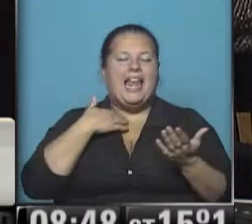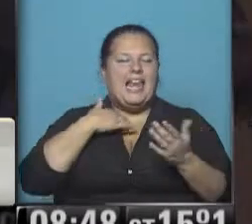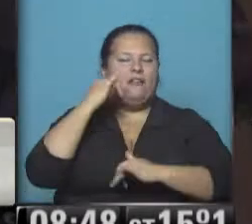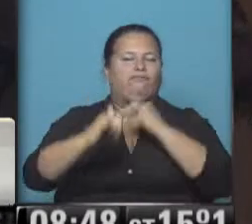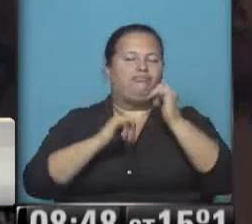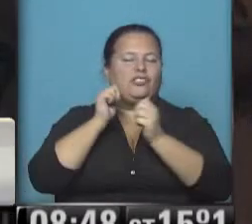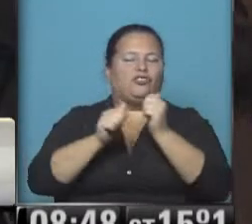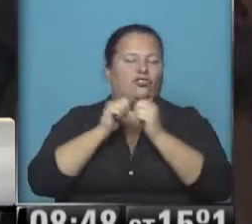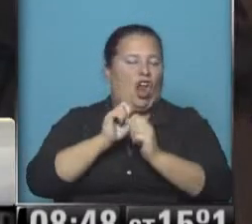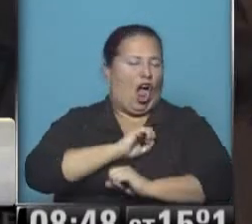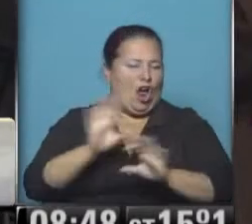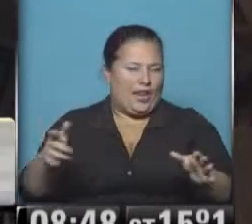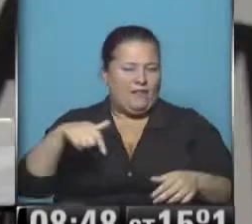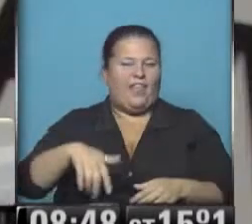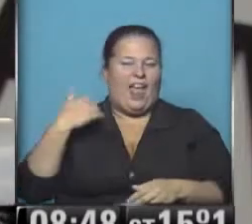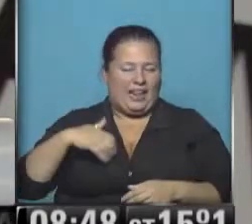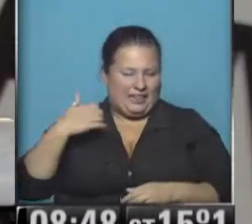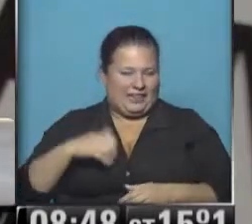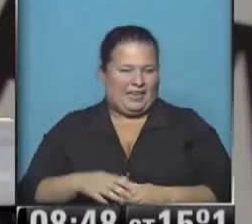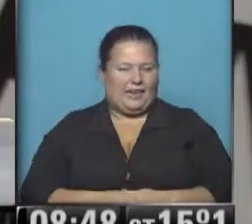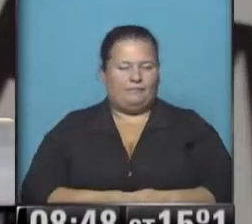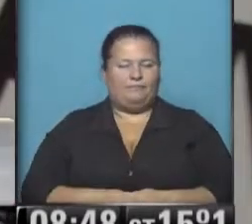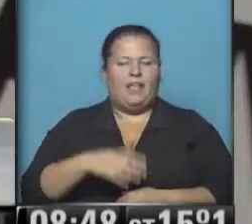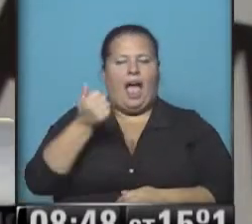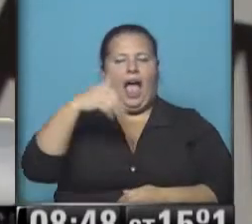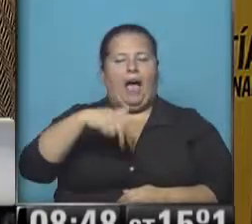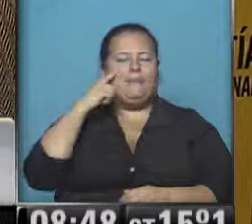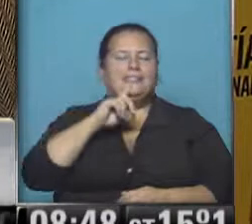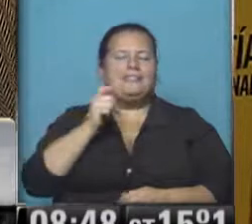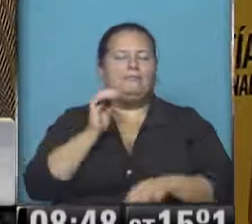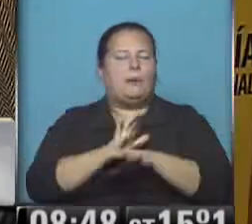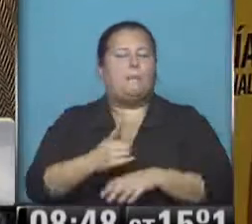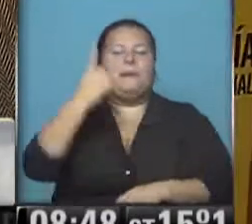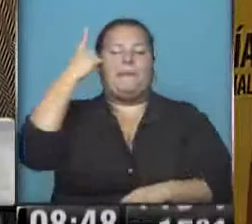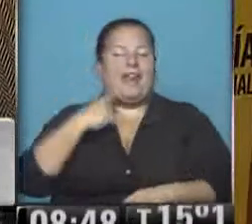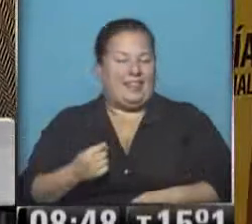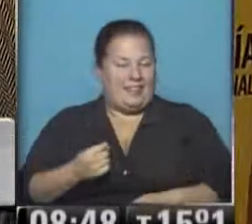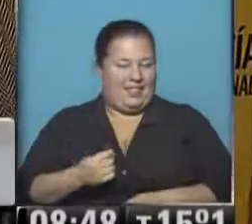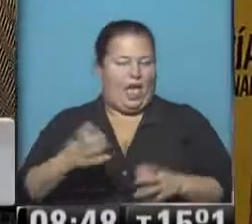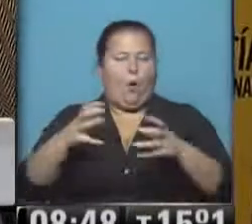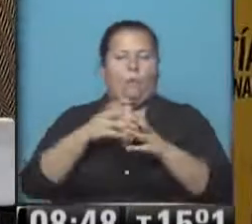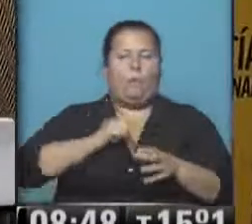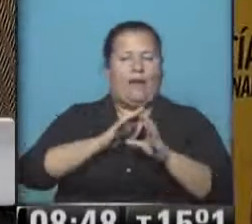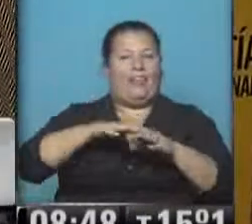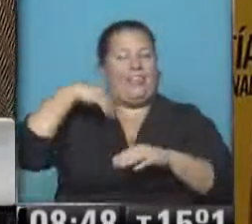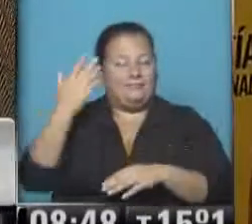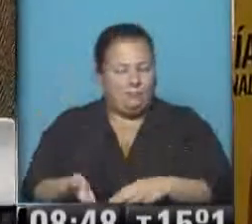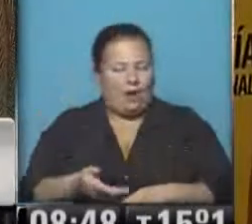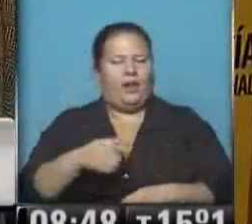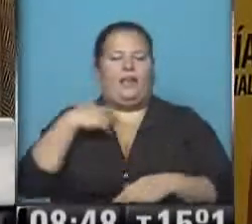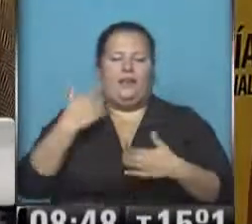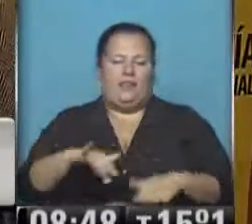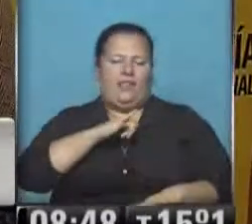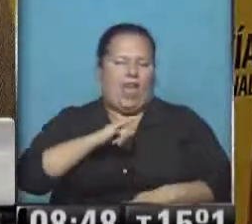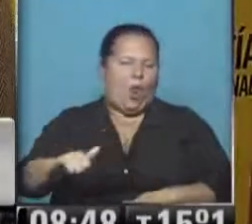los datos de la historia más nefasta que vivió en nuestro país amnistía prácticamente desde el primer día luego de peritar comenzó a recibir